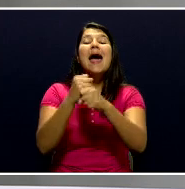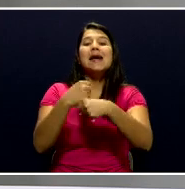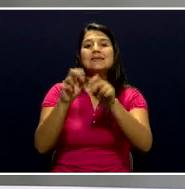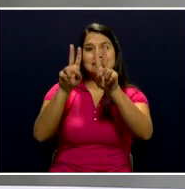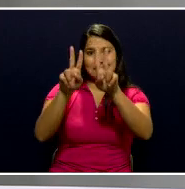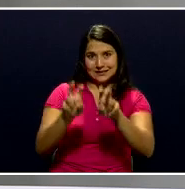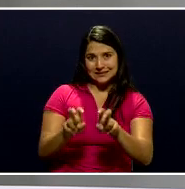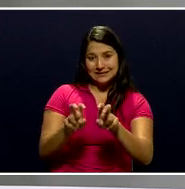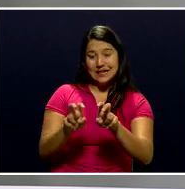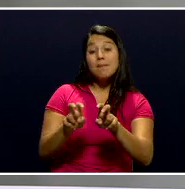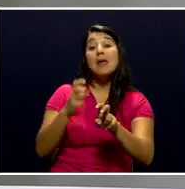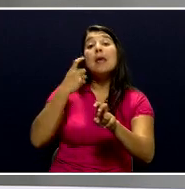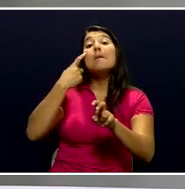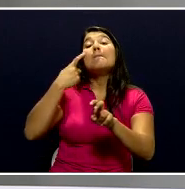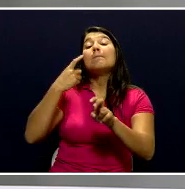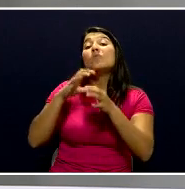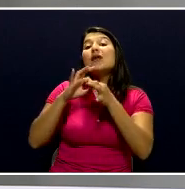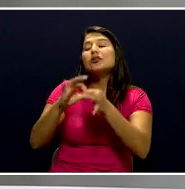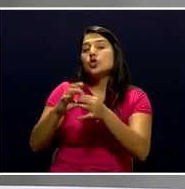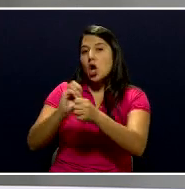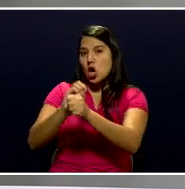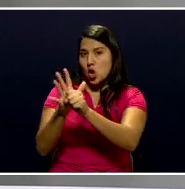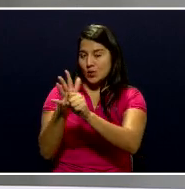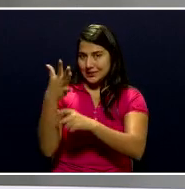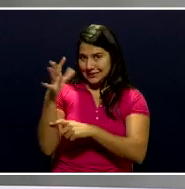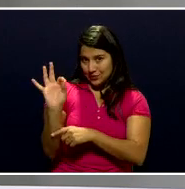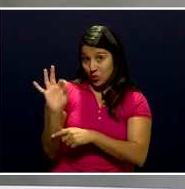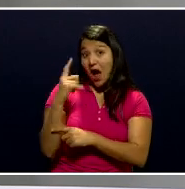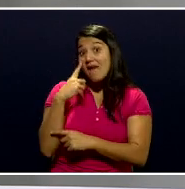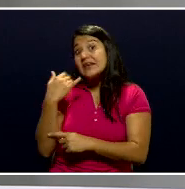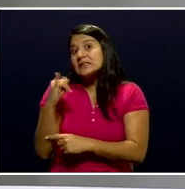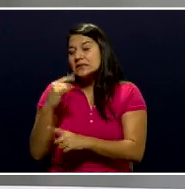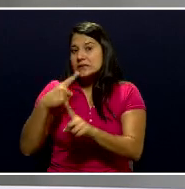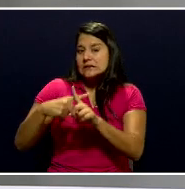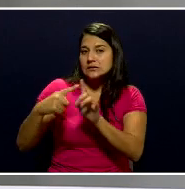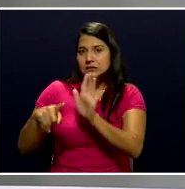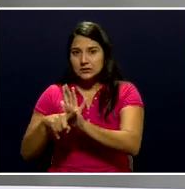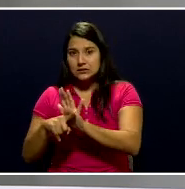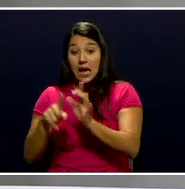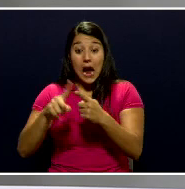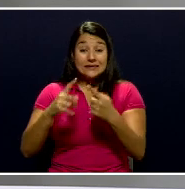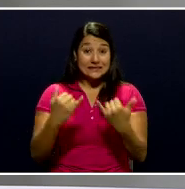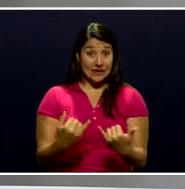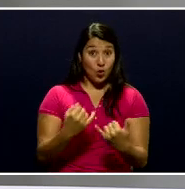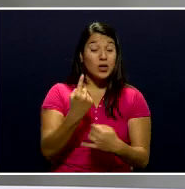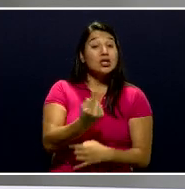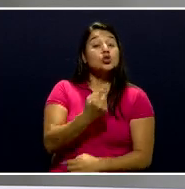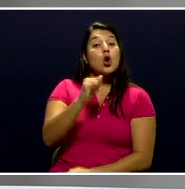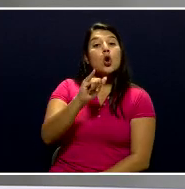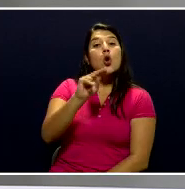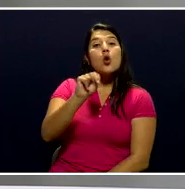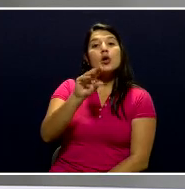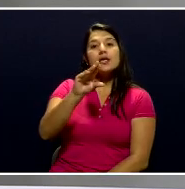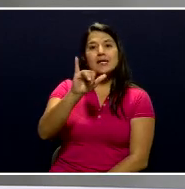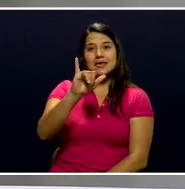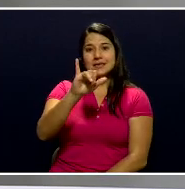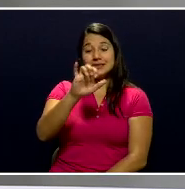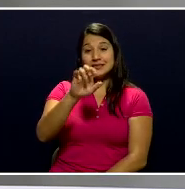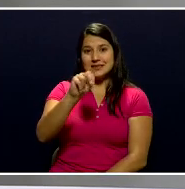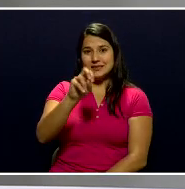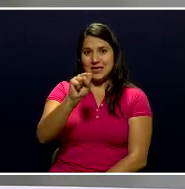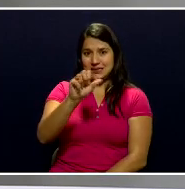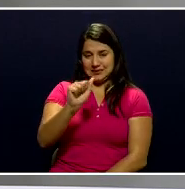pruebas diagnósticas de COVID-19. A la fecha, el INCIENSA ha realizado 924